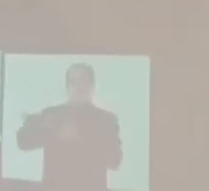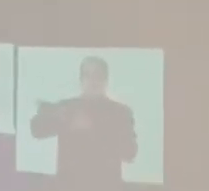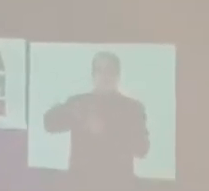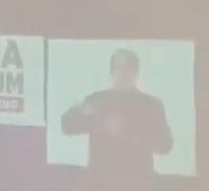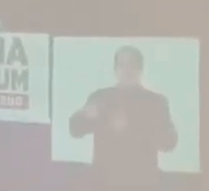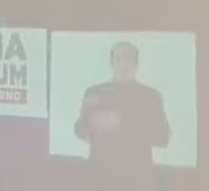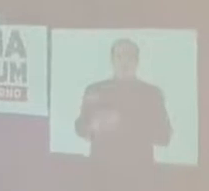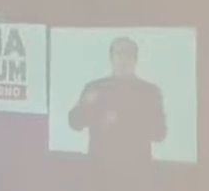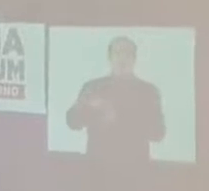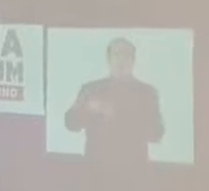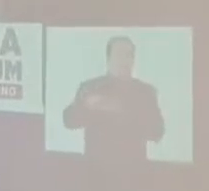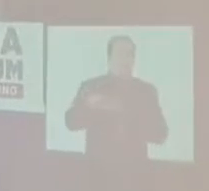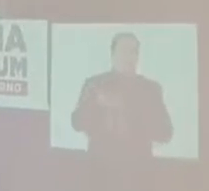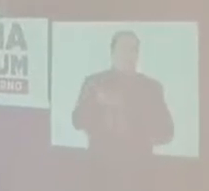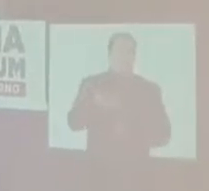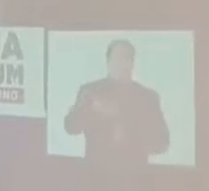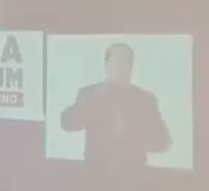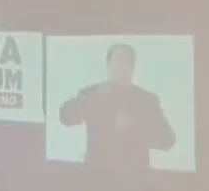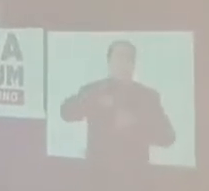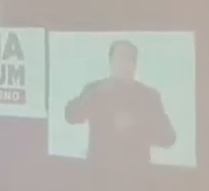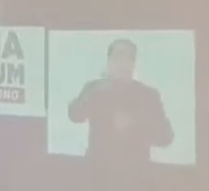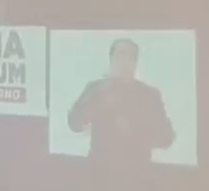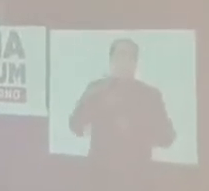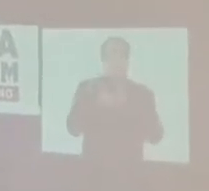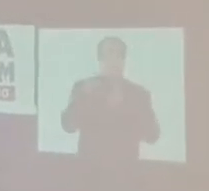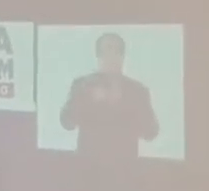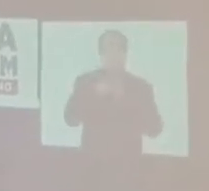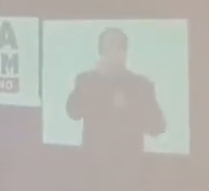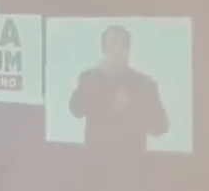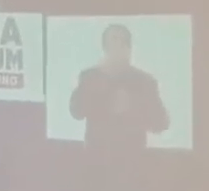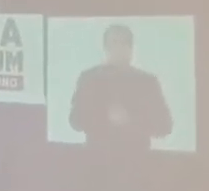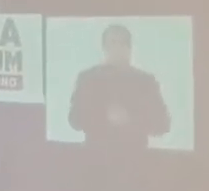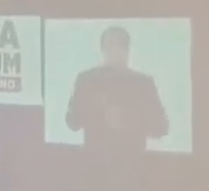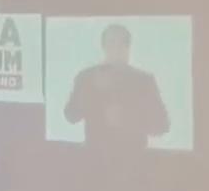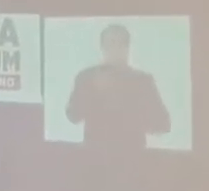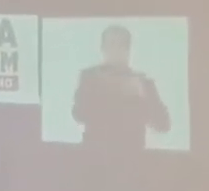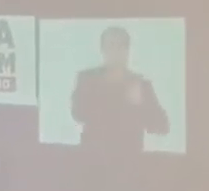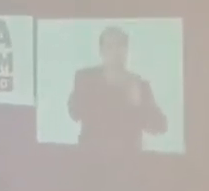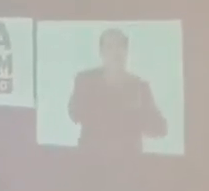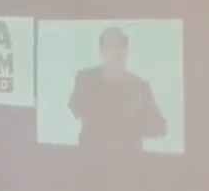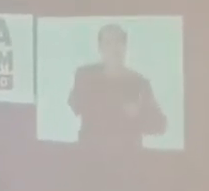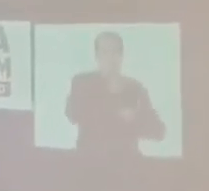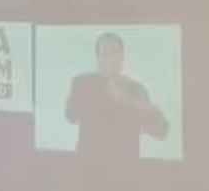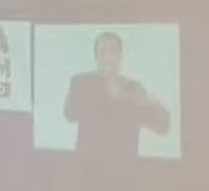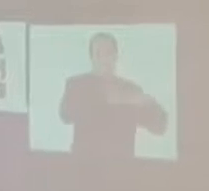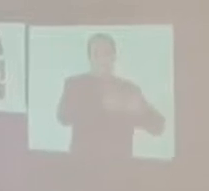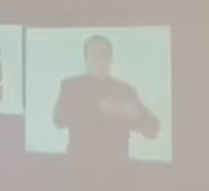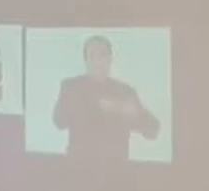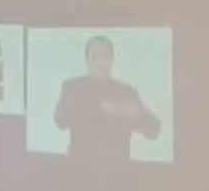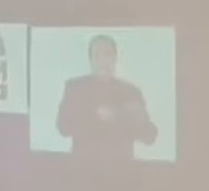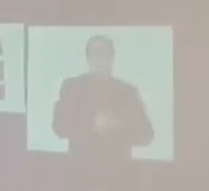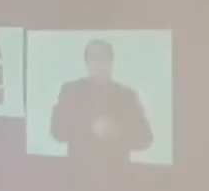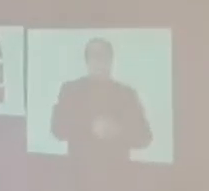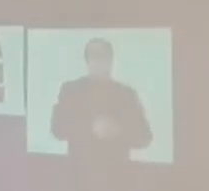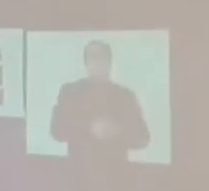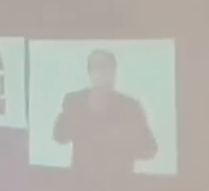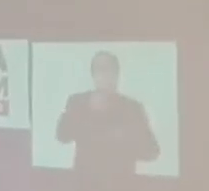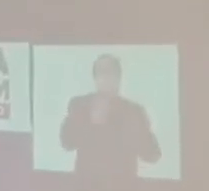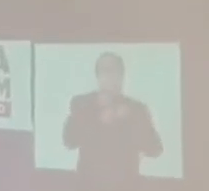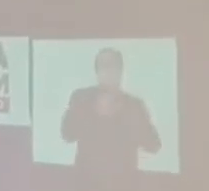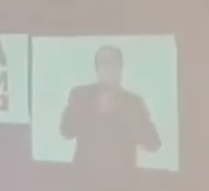más de 500 millones de pesos. Ya estamos construyendo la segunda planta de reciclamiento que tendrá una capacidad